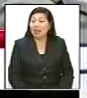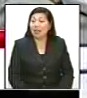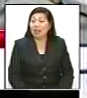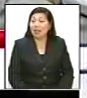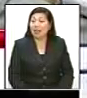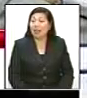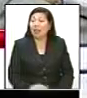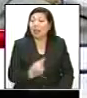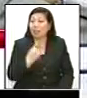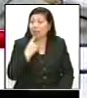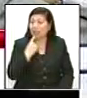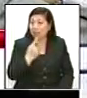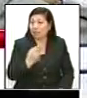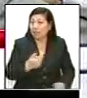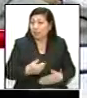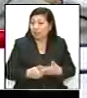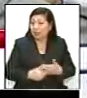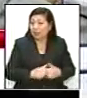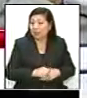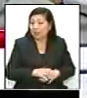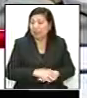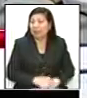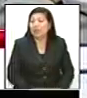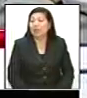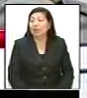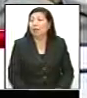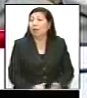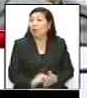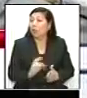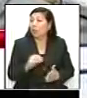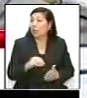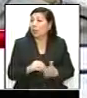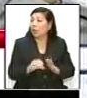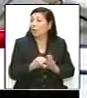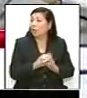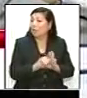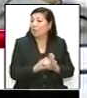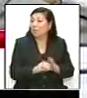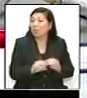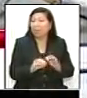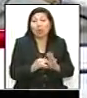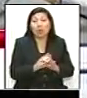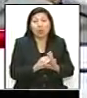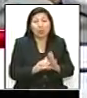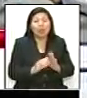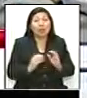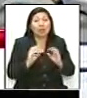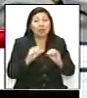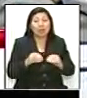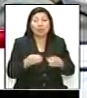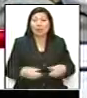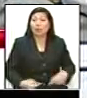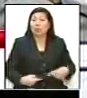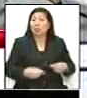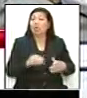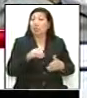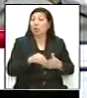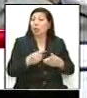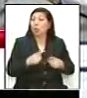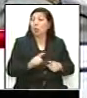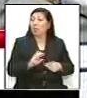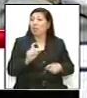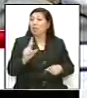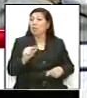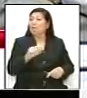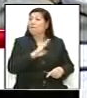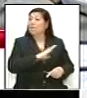a establecer un procedimiento que no está establecido en la Constitución, porque la Constitución le otorga esta competencia de nombramiento de los